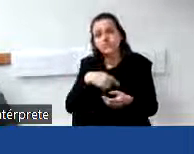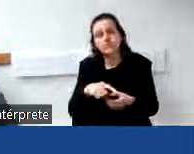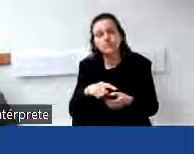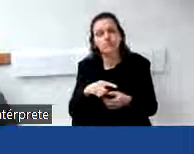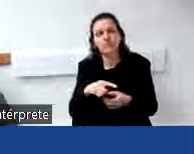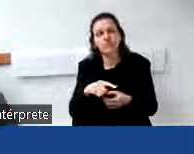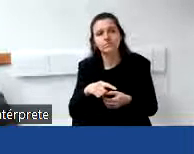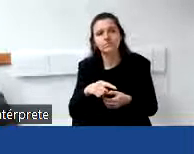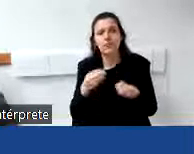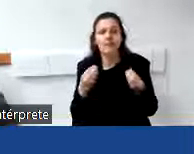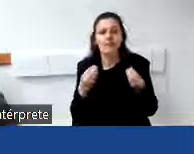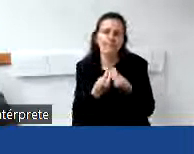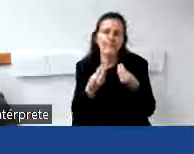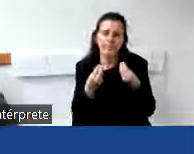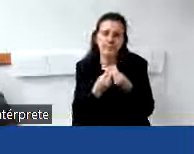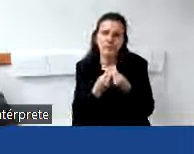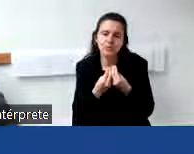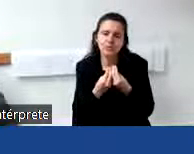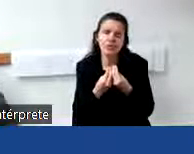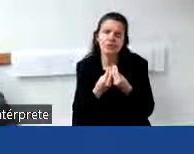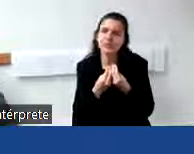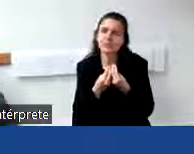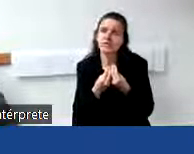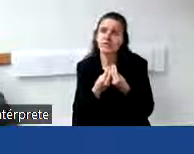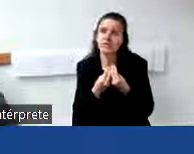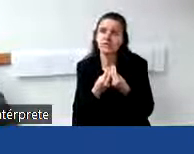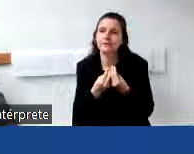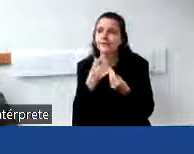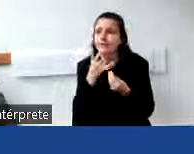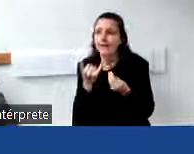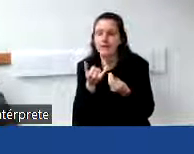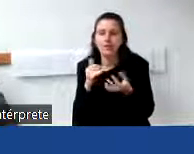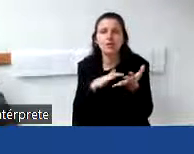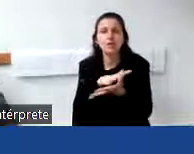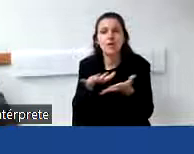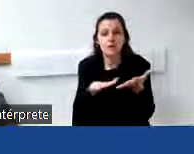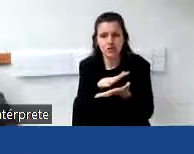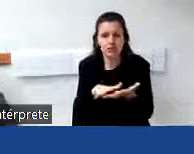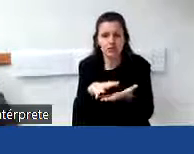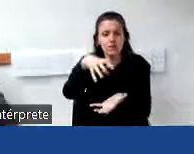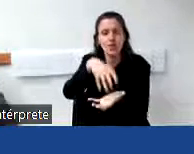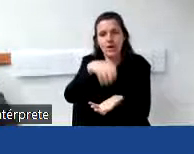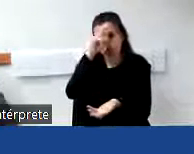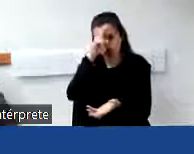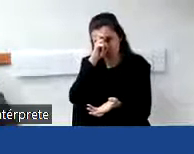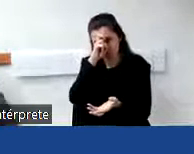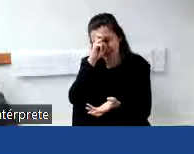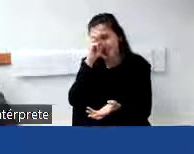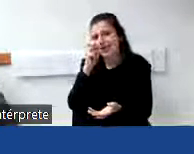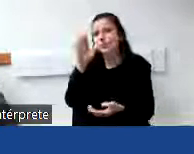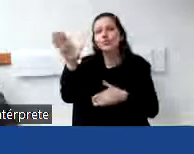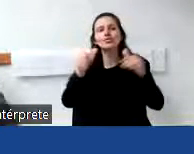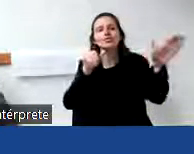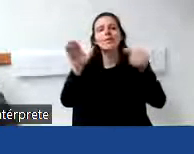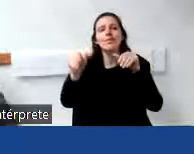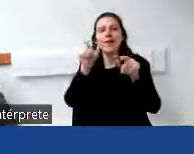de qué forma se pueden llamar en las salas de espera a las personas con discapacidad, ¿no? Los diversos formatos que se brinda